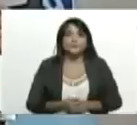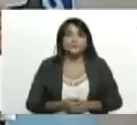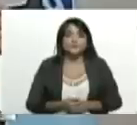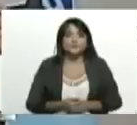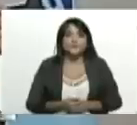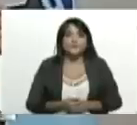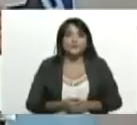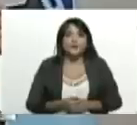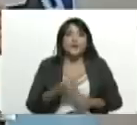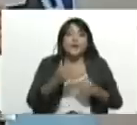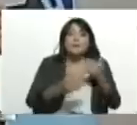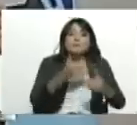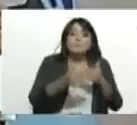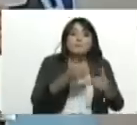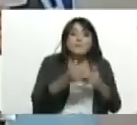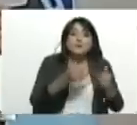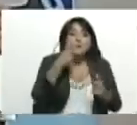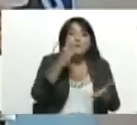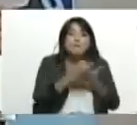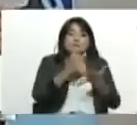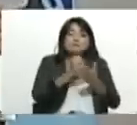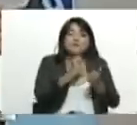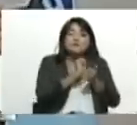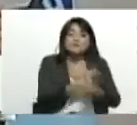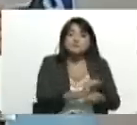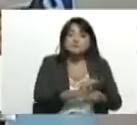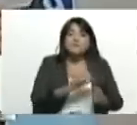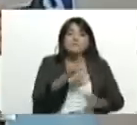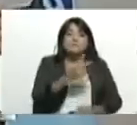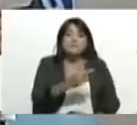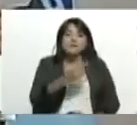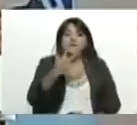en proceso de consulta de orden de aprehensión 23